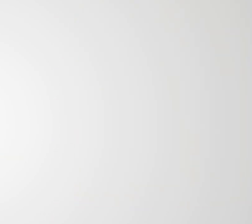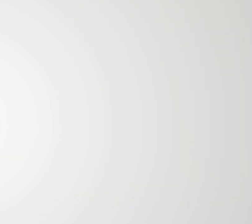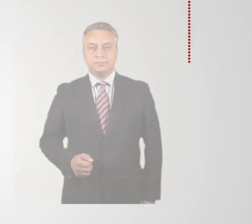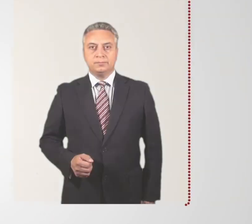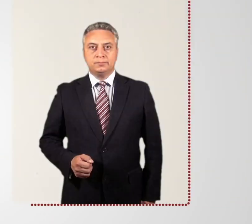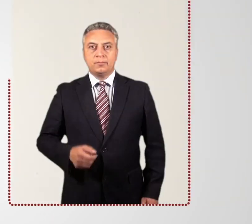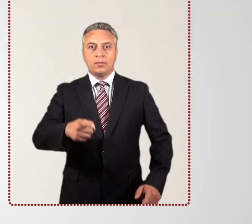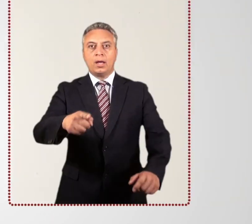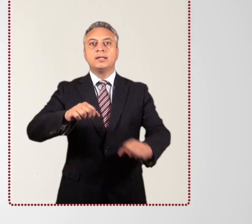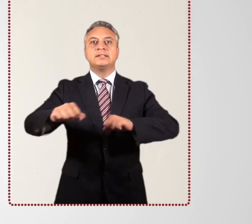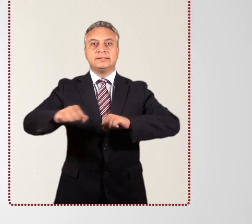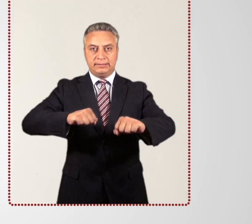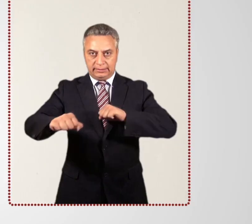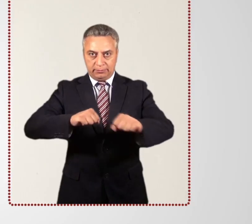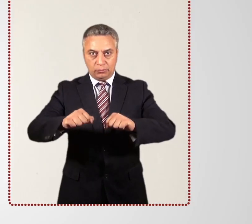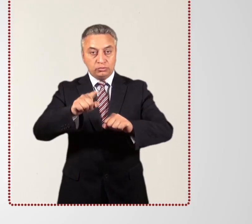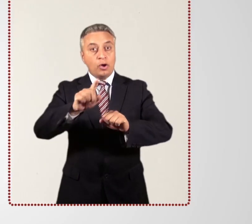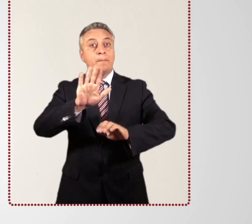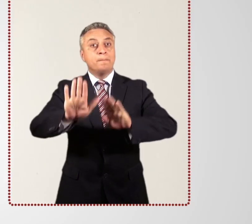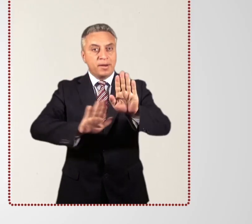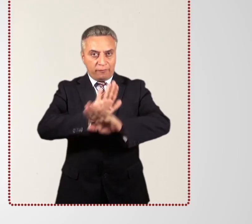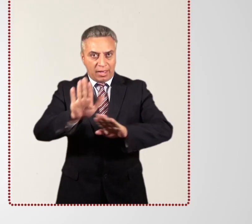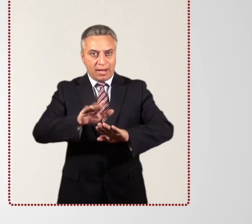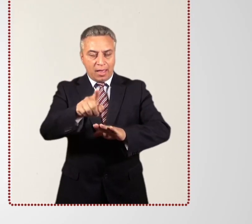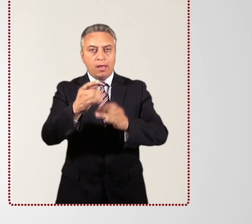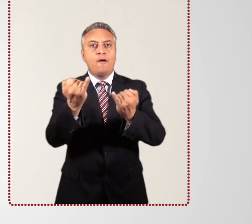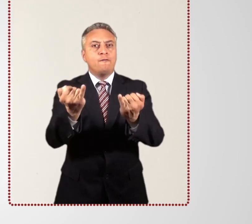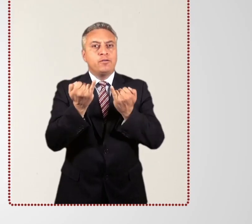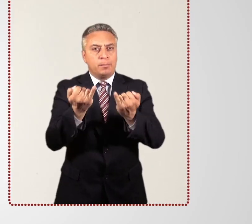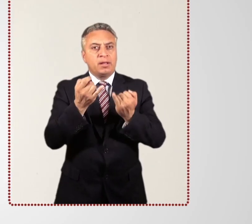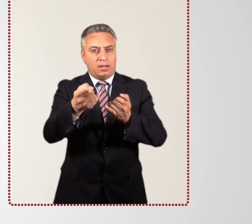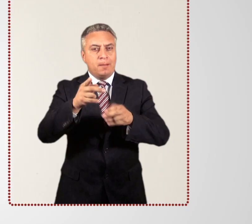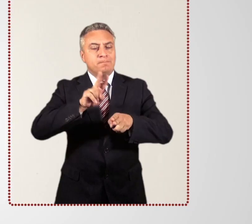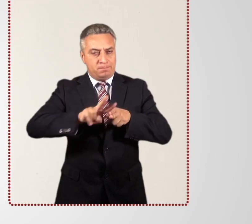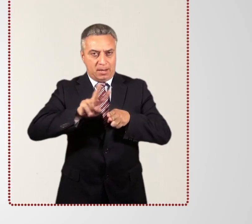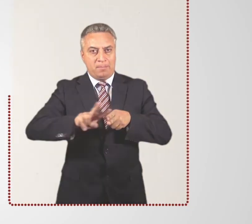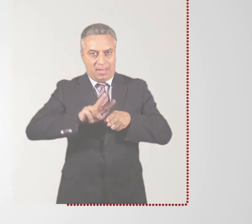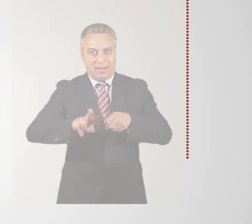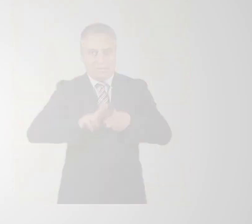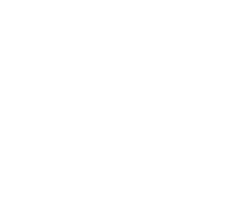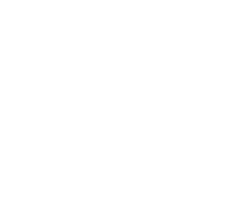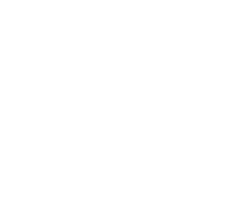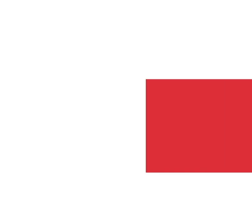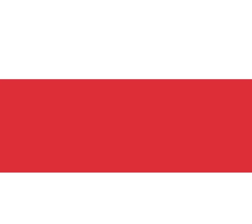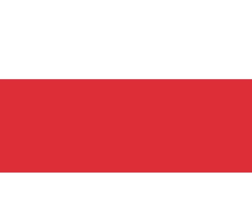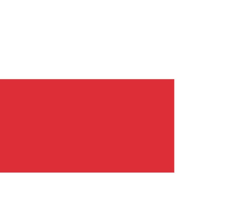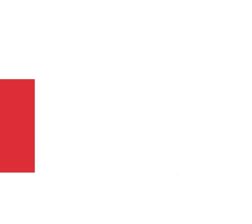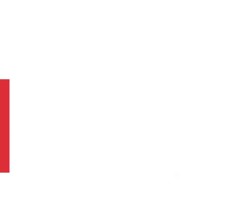Sismos. Previene, infórmate y prepárate.